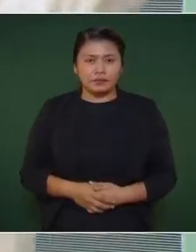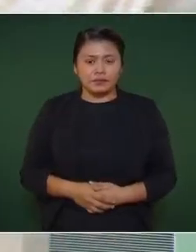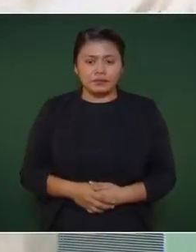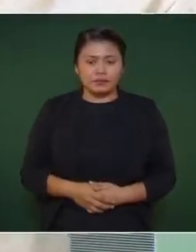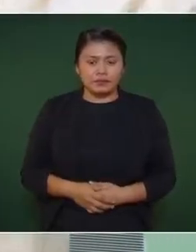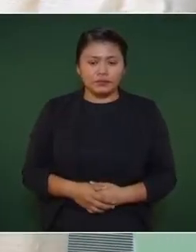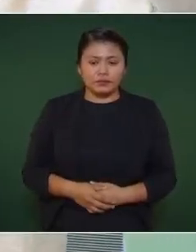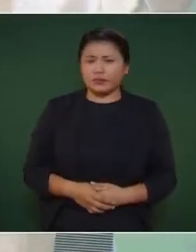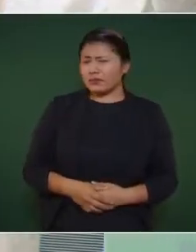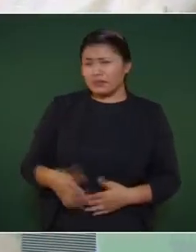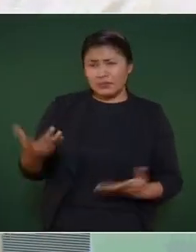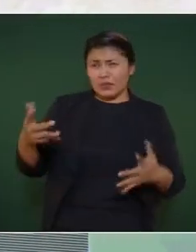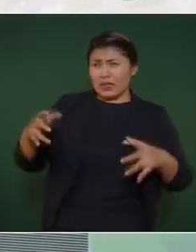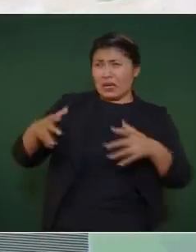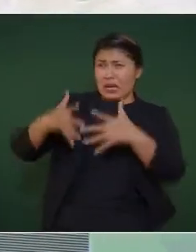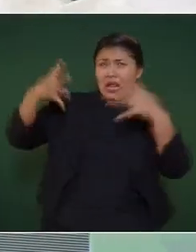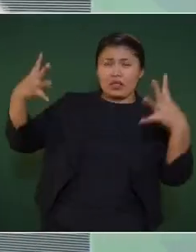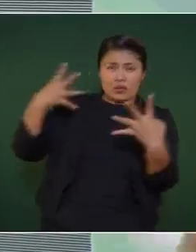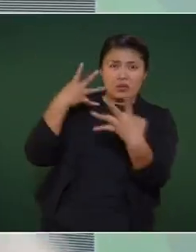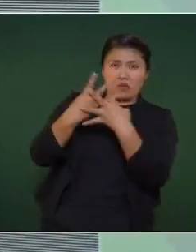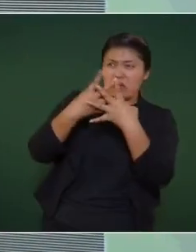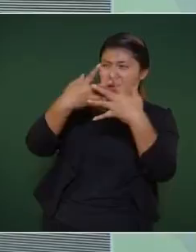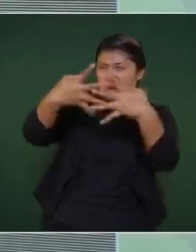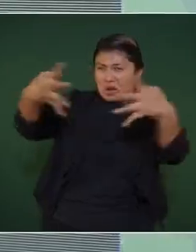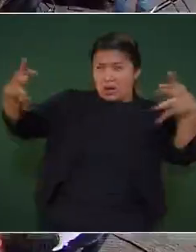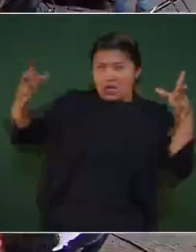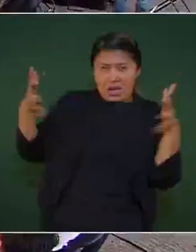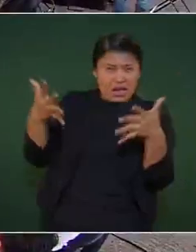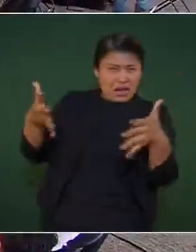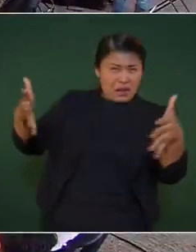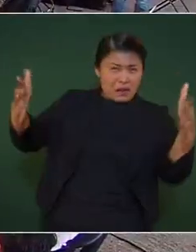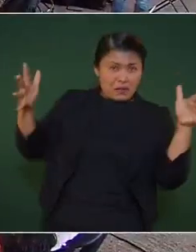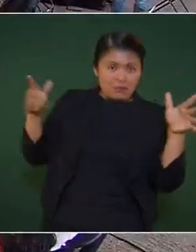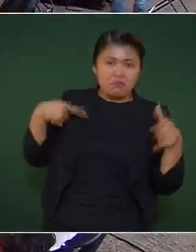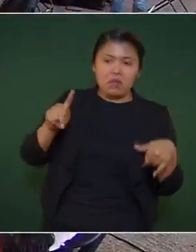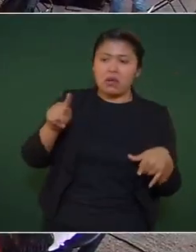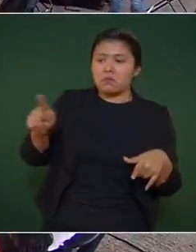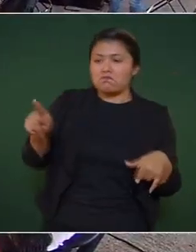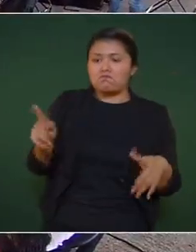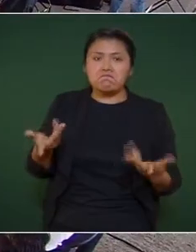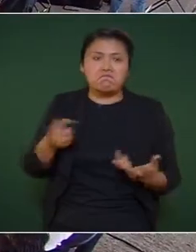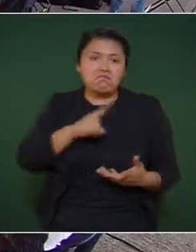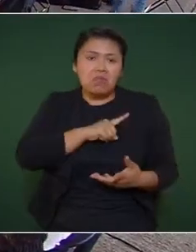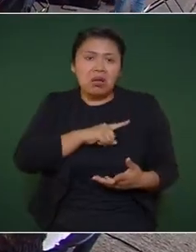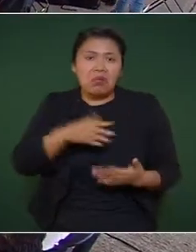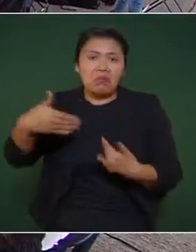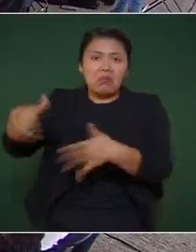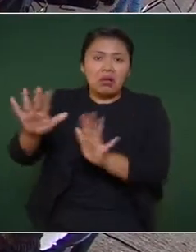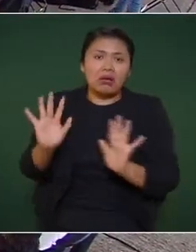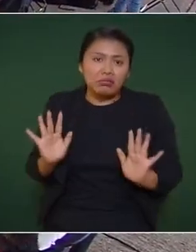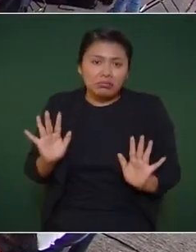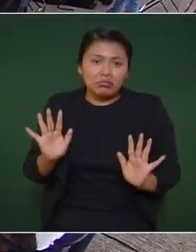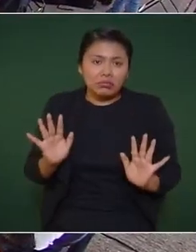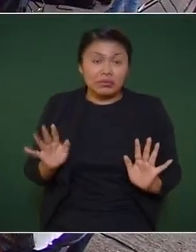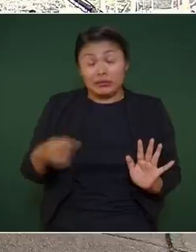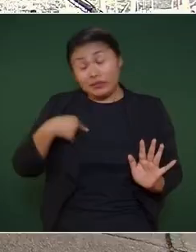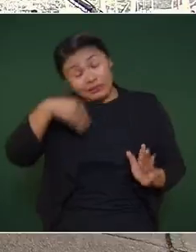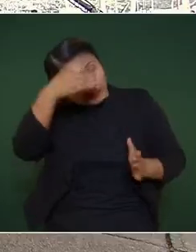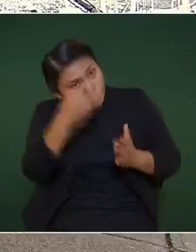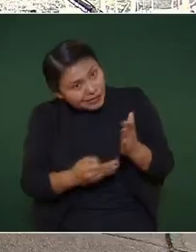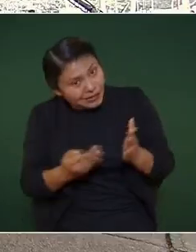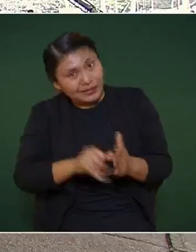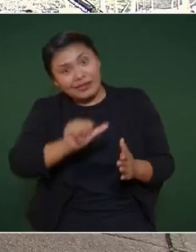Unas instalaciones enormes, abandonadas. Estamos todavía recuperando otro